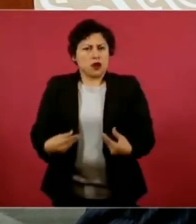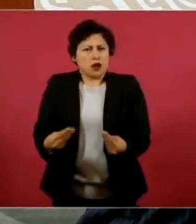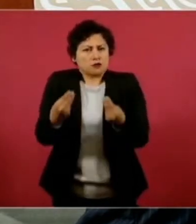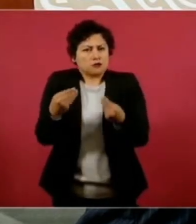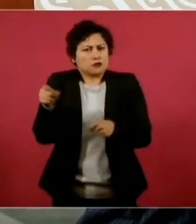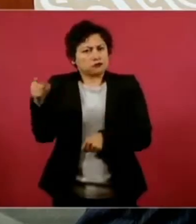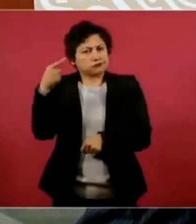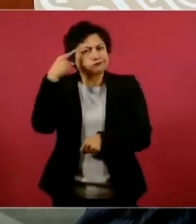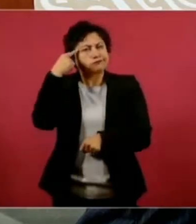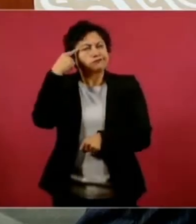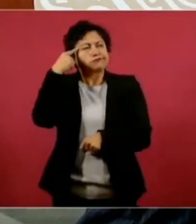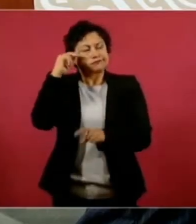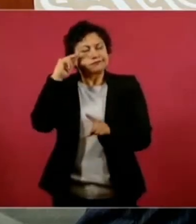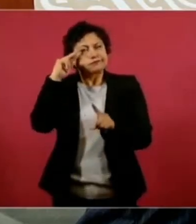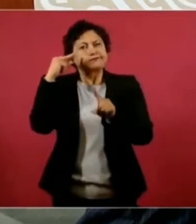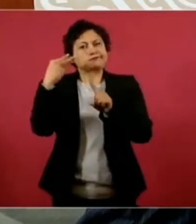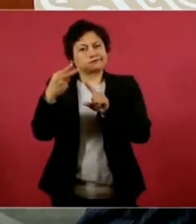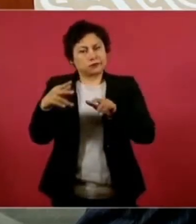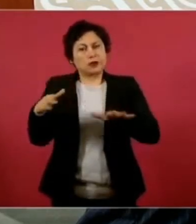Importante.